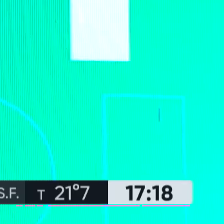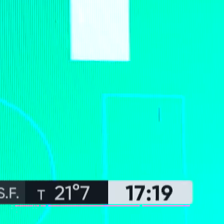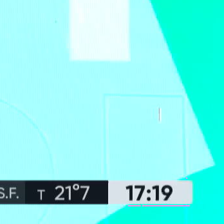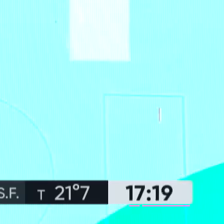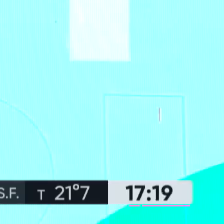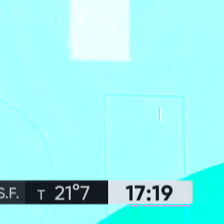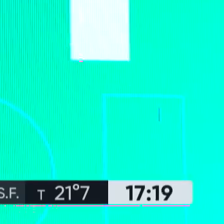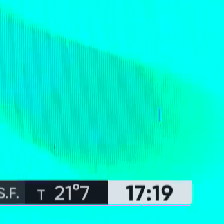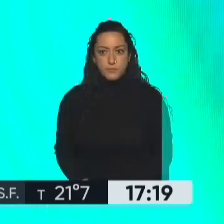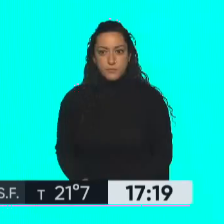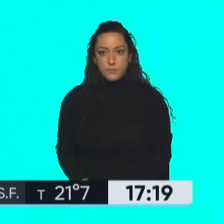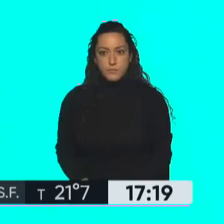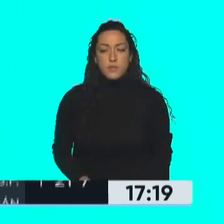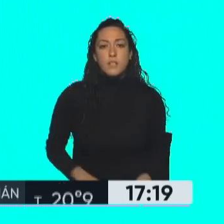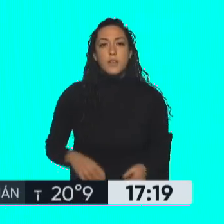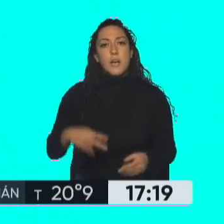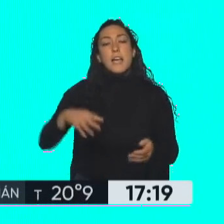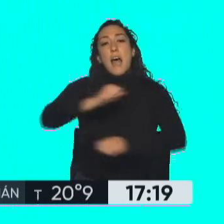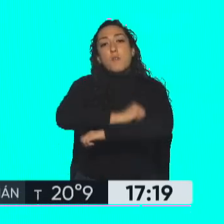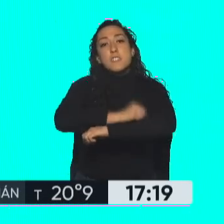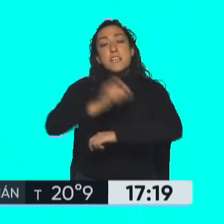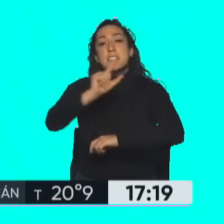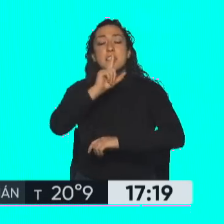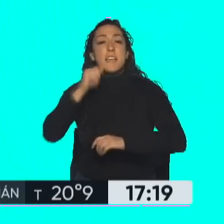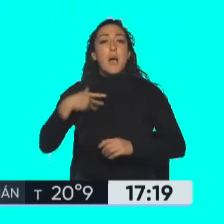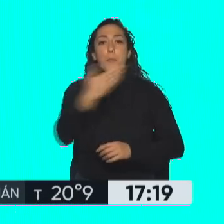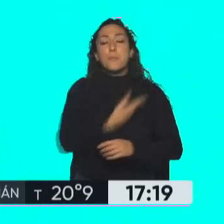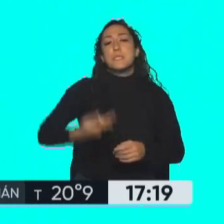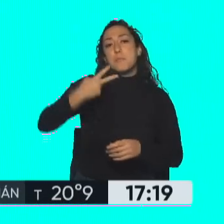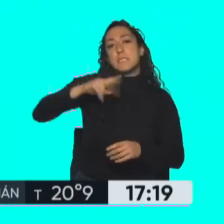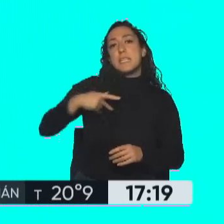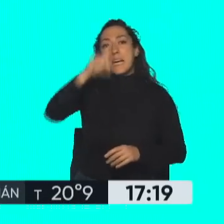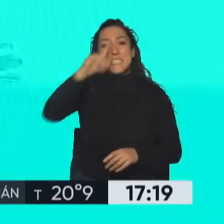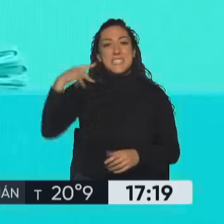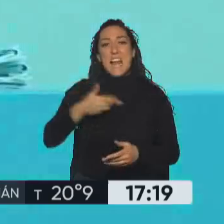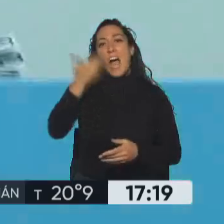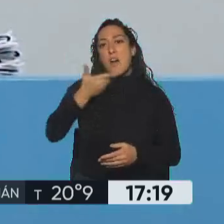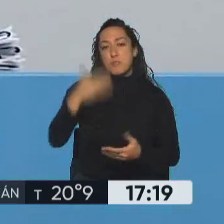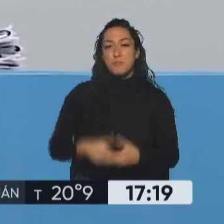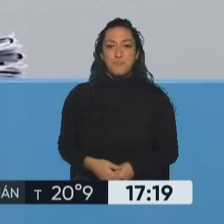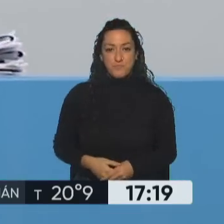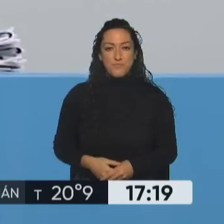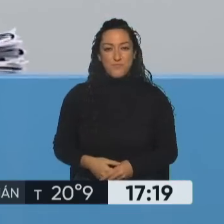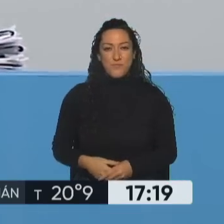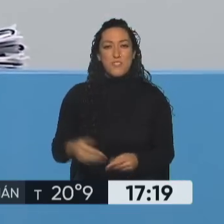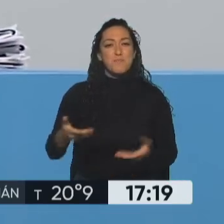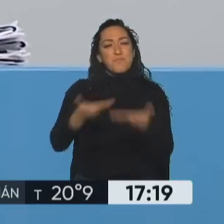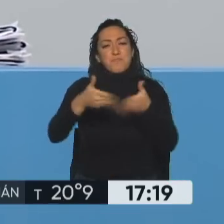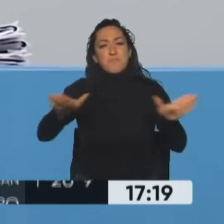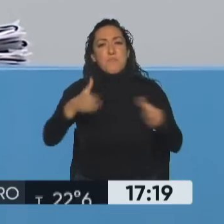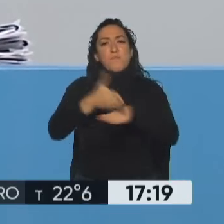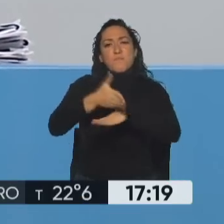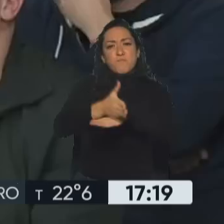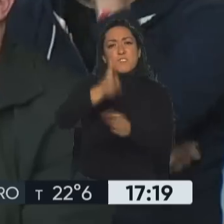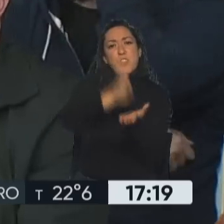En vivo, plenario de la CTA en Avellaneda, habla la vicepresidenta Cristina Fernández. Nos abrió y amplió el acceso a